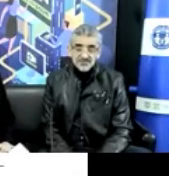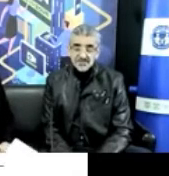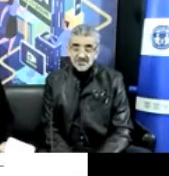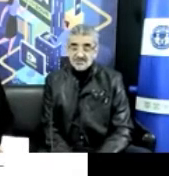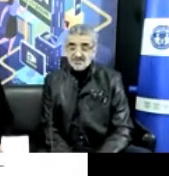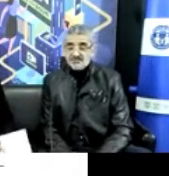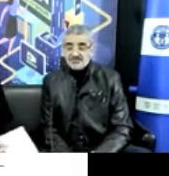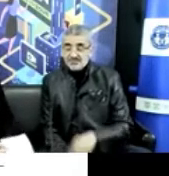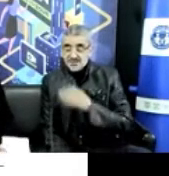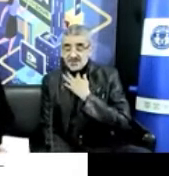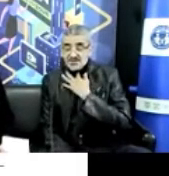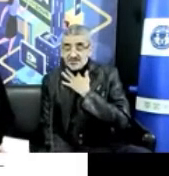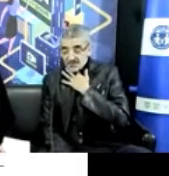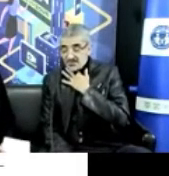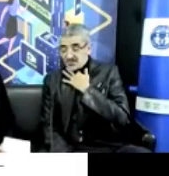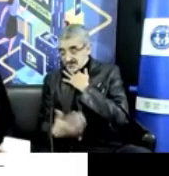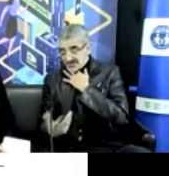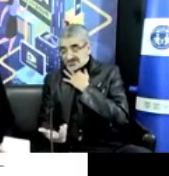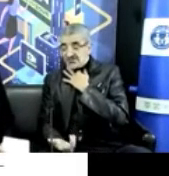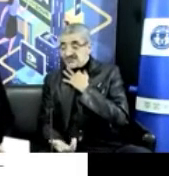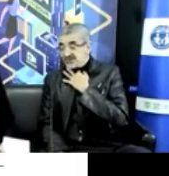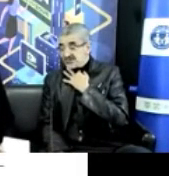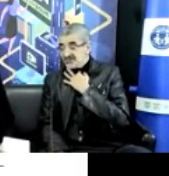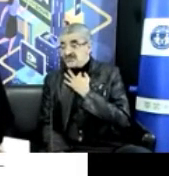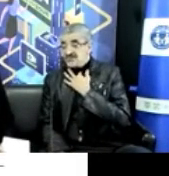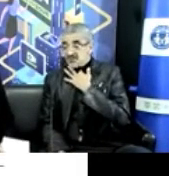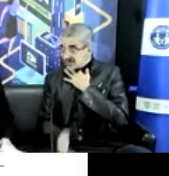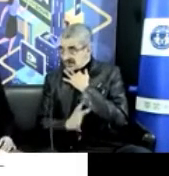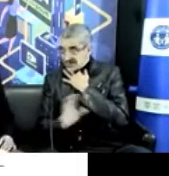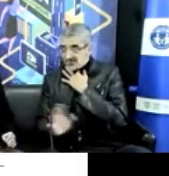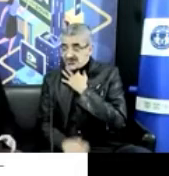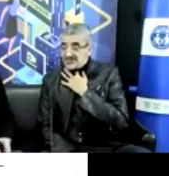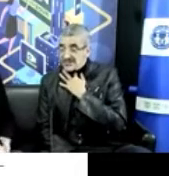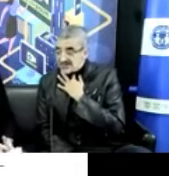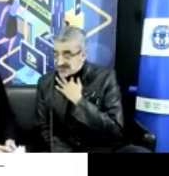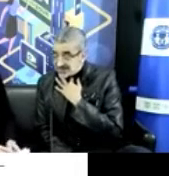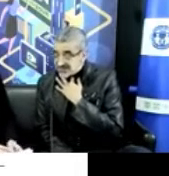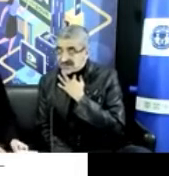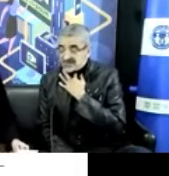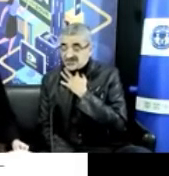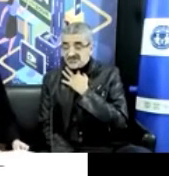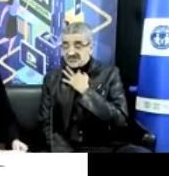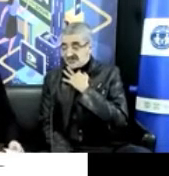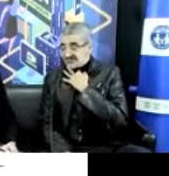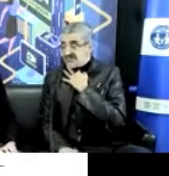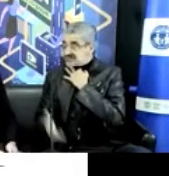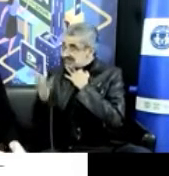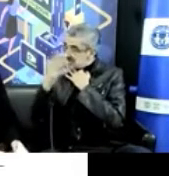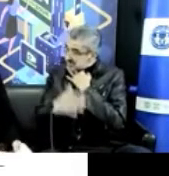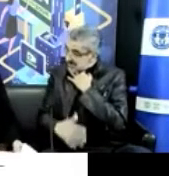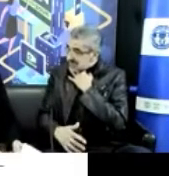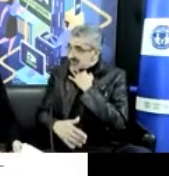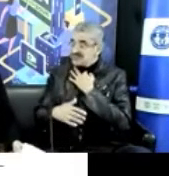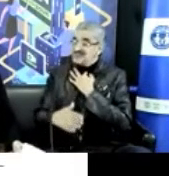por ejemplo esta. Bueno, como lo habíamos comentado, cualquier tipo de intervenciones breves, sea